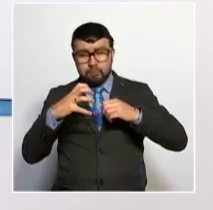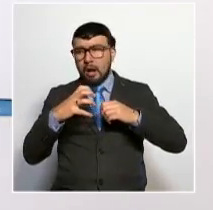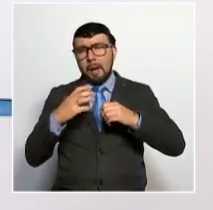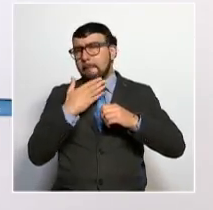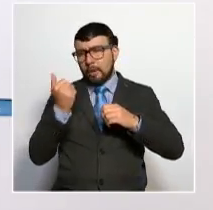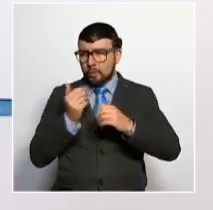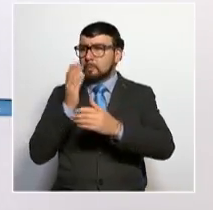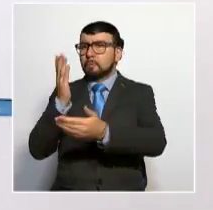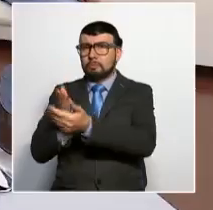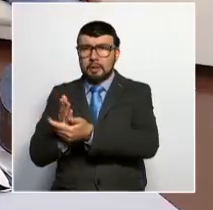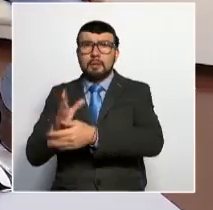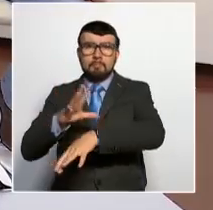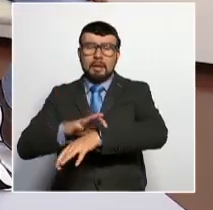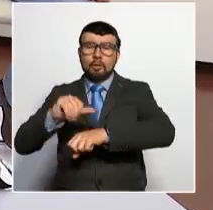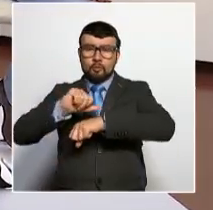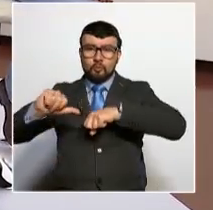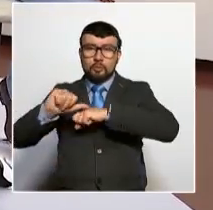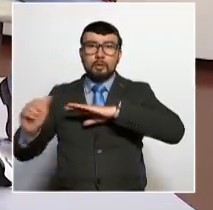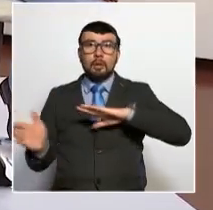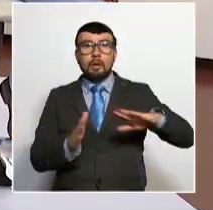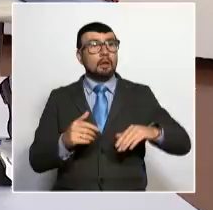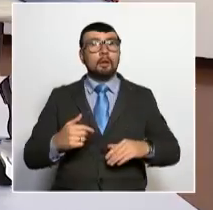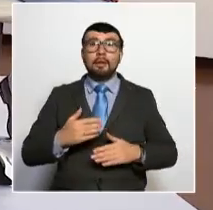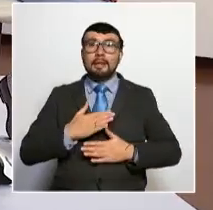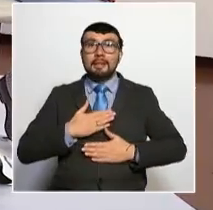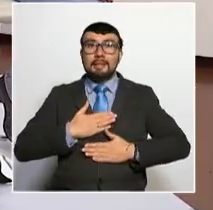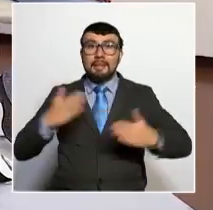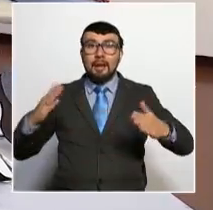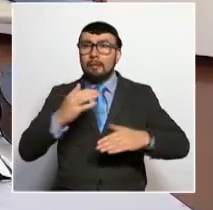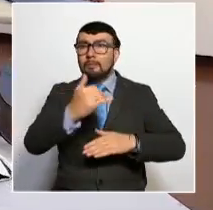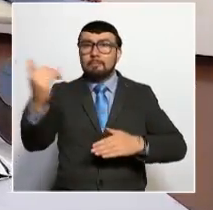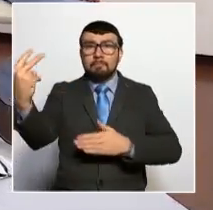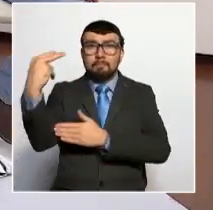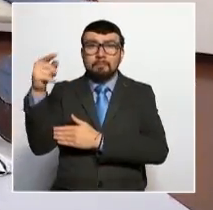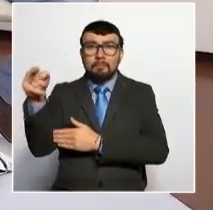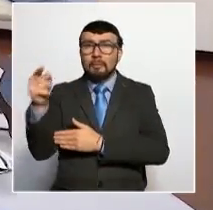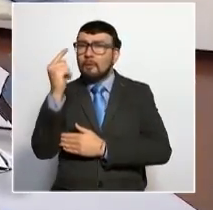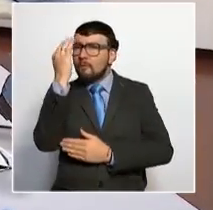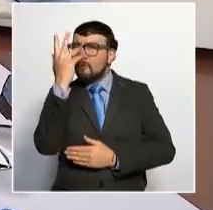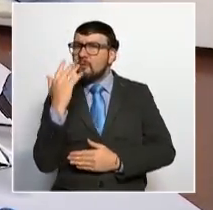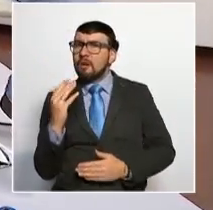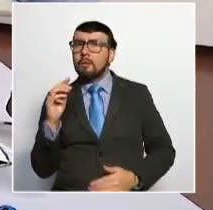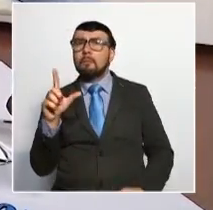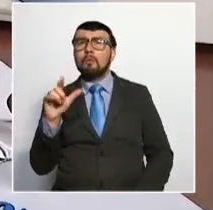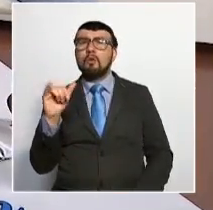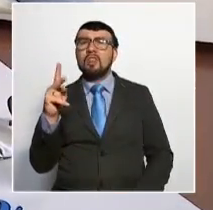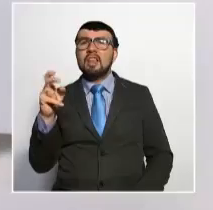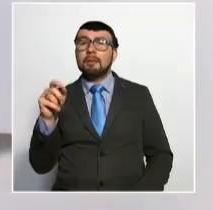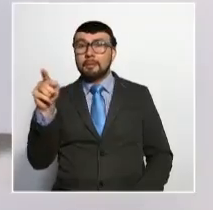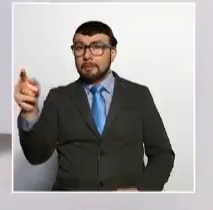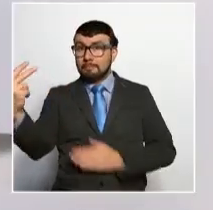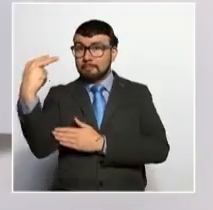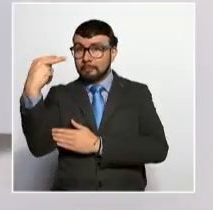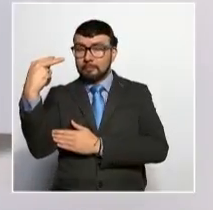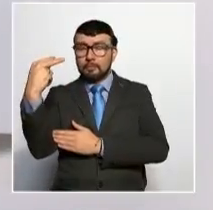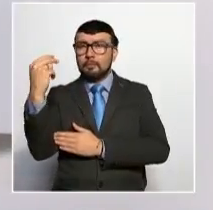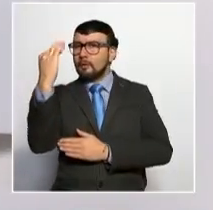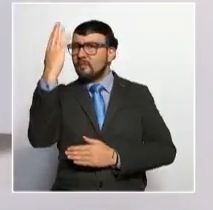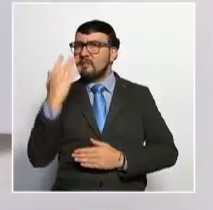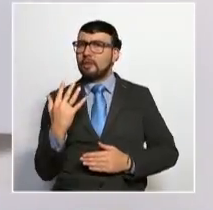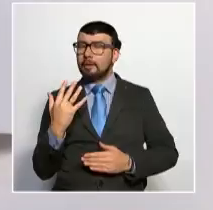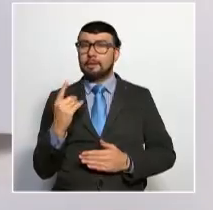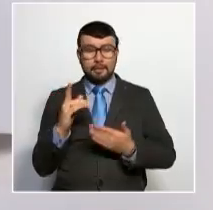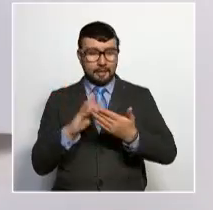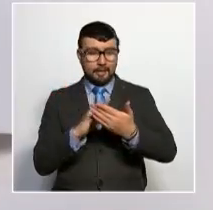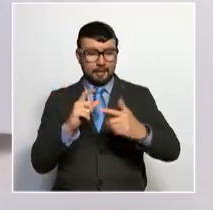cirugía. Quiero enviarle un saludo muy especial a todas las personas que nos siguen en Facebook Live, especialmente a la gente que